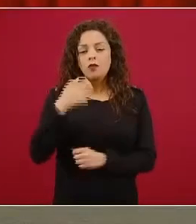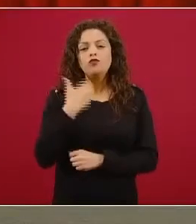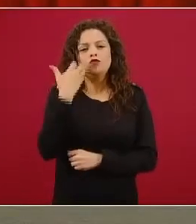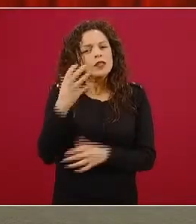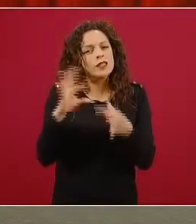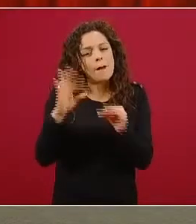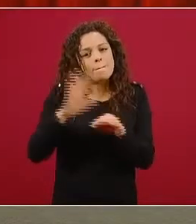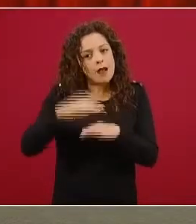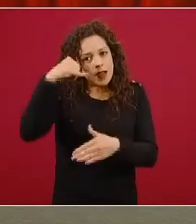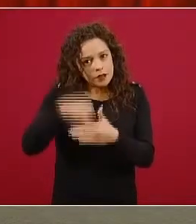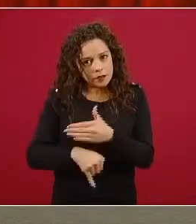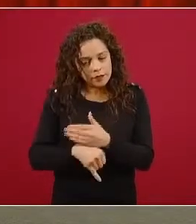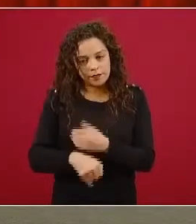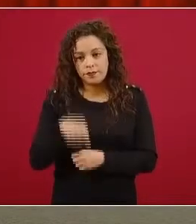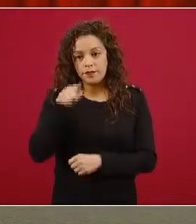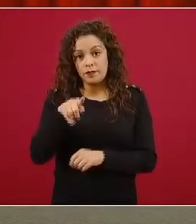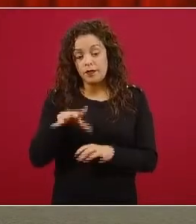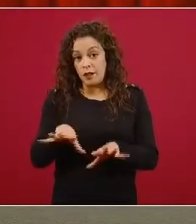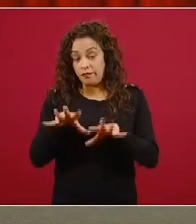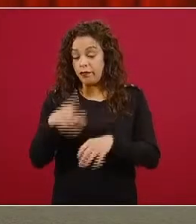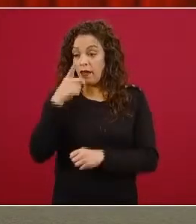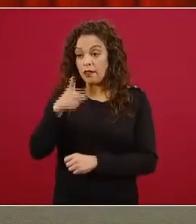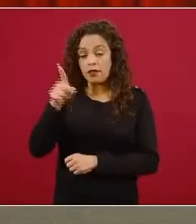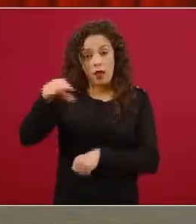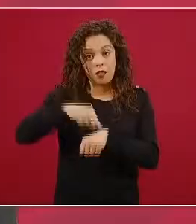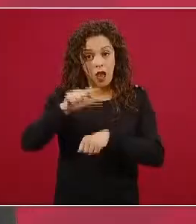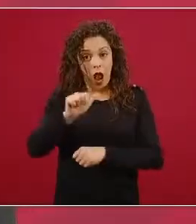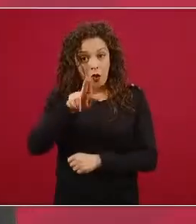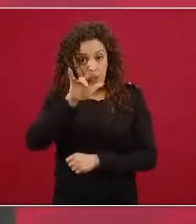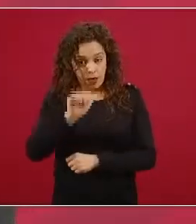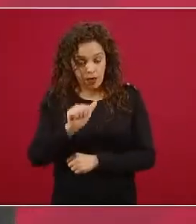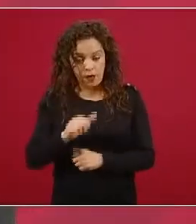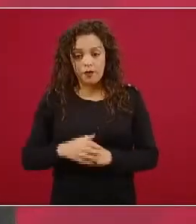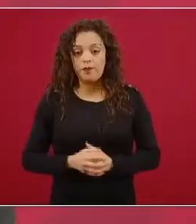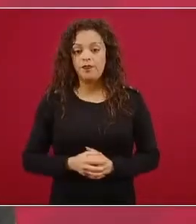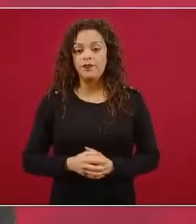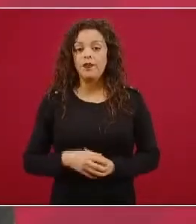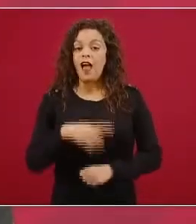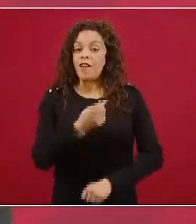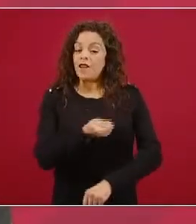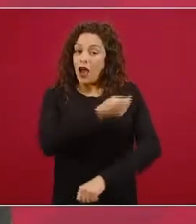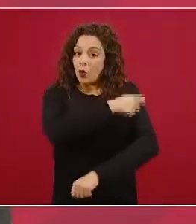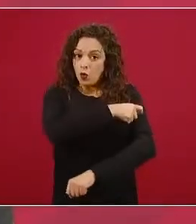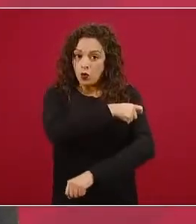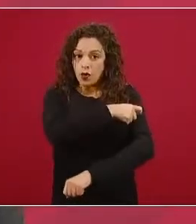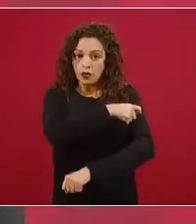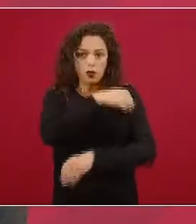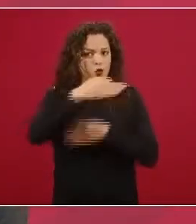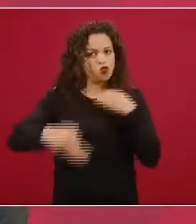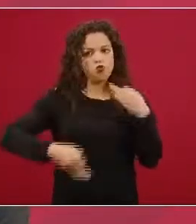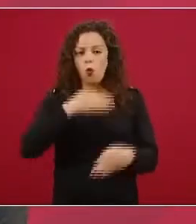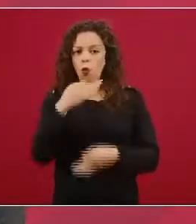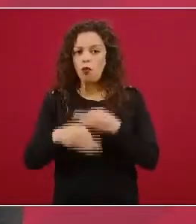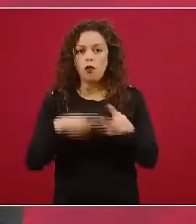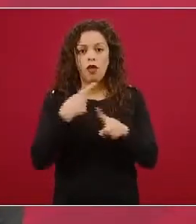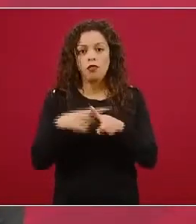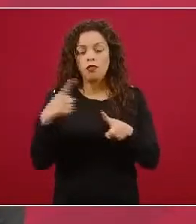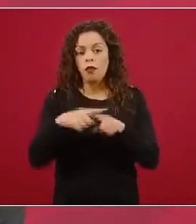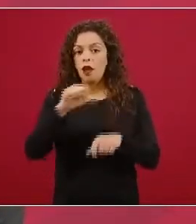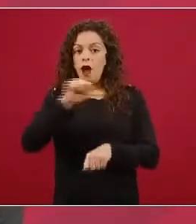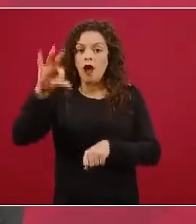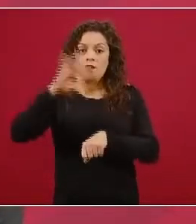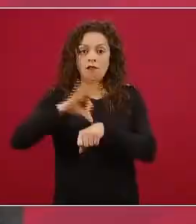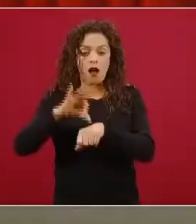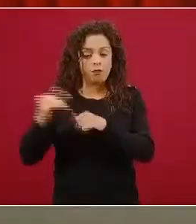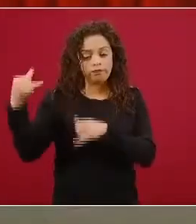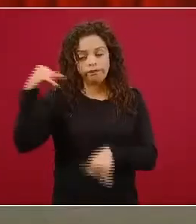énfasis, es lo que dijo el doctor Alomía: en todos los casos, las vacunas de todos los productos farmacéuticos